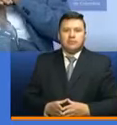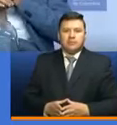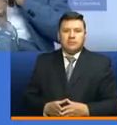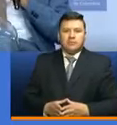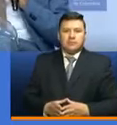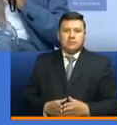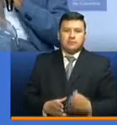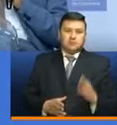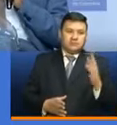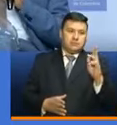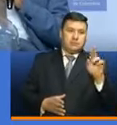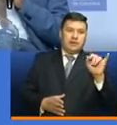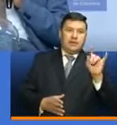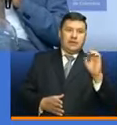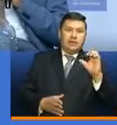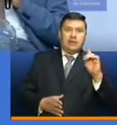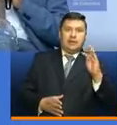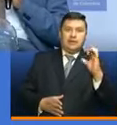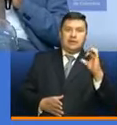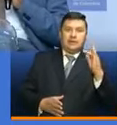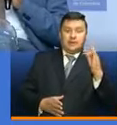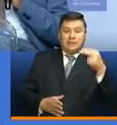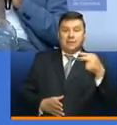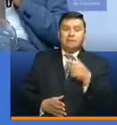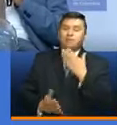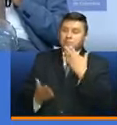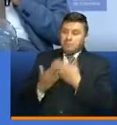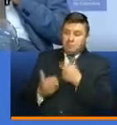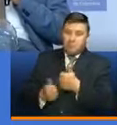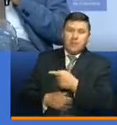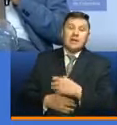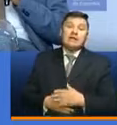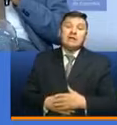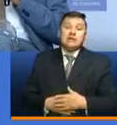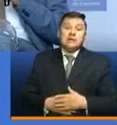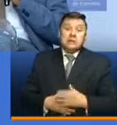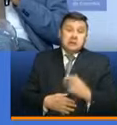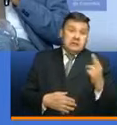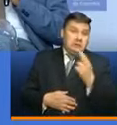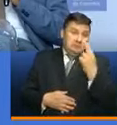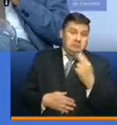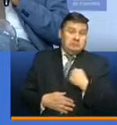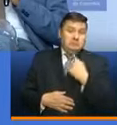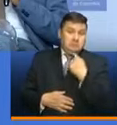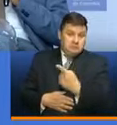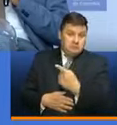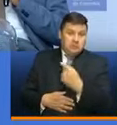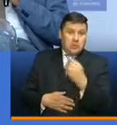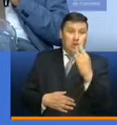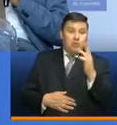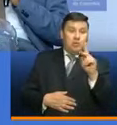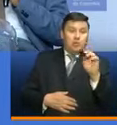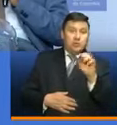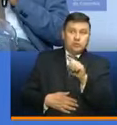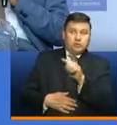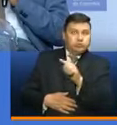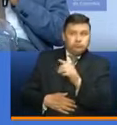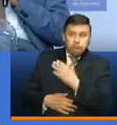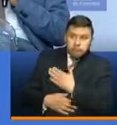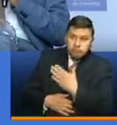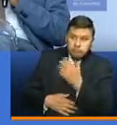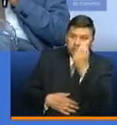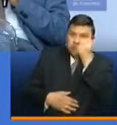Brigitte, muchísimas gracias. Puedo, como digo, repetir lo que le decía a Bruce, que tú tuviste la capacidad